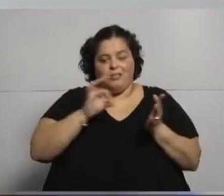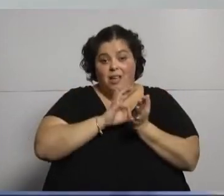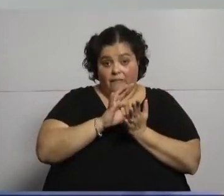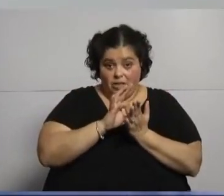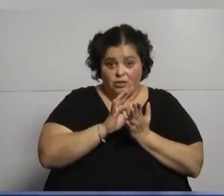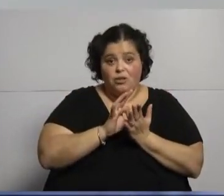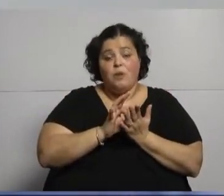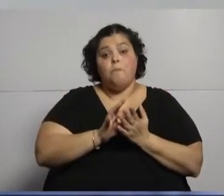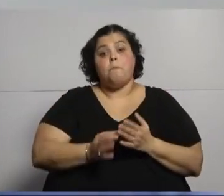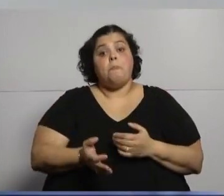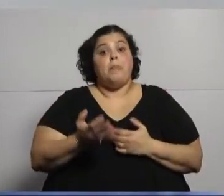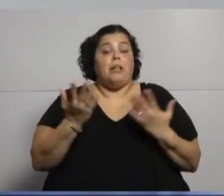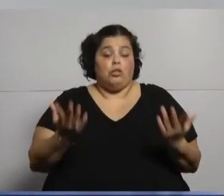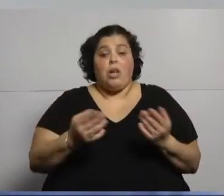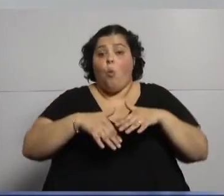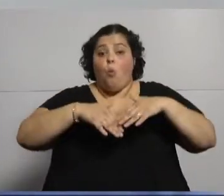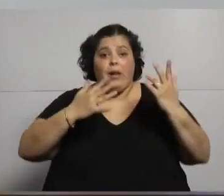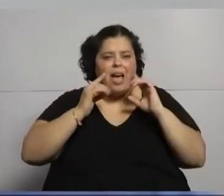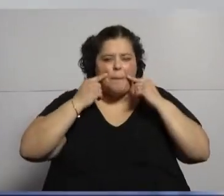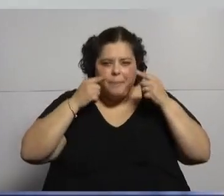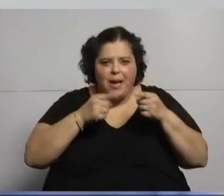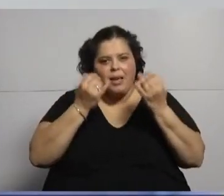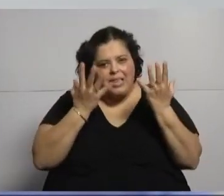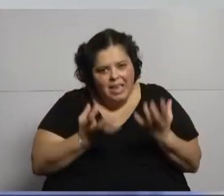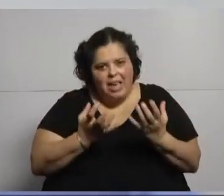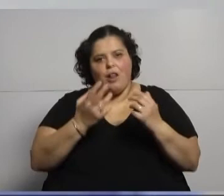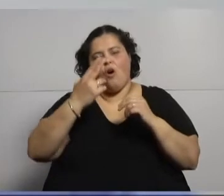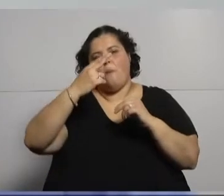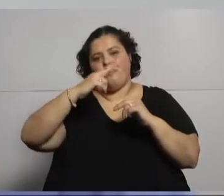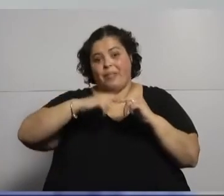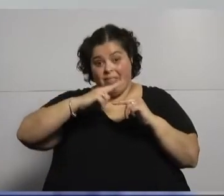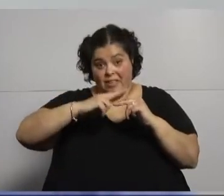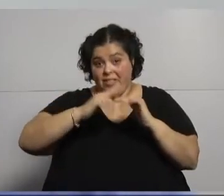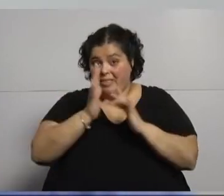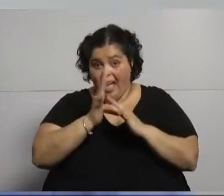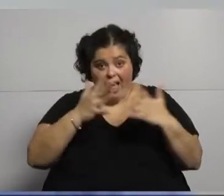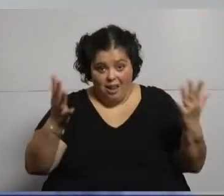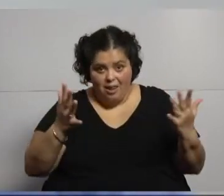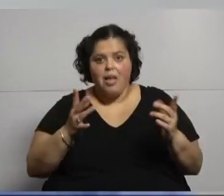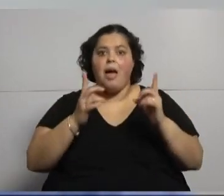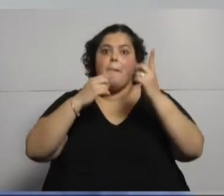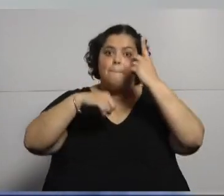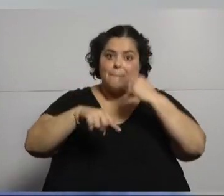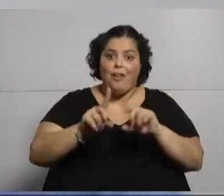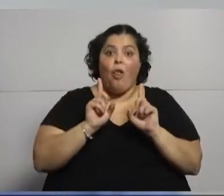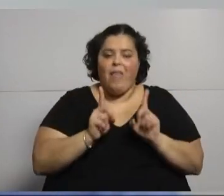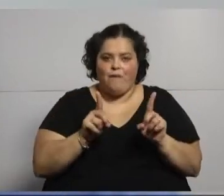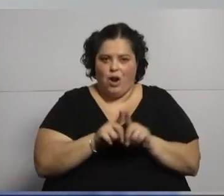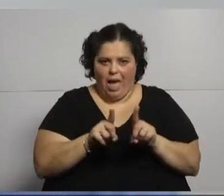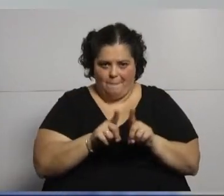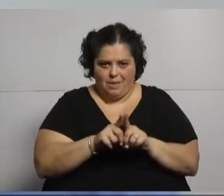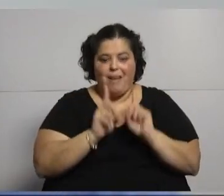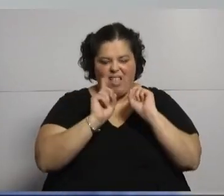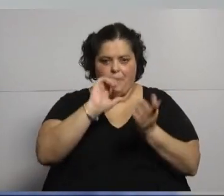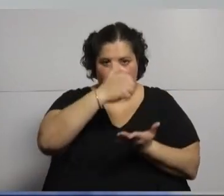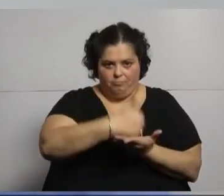que cualquier perspectiva de un servicio digital debe ofrecer la misma experiencia de servicio a los ciudadanos si estoy en una ventanilla al frente